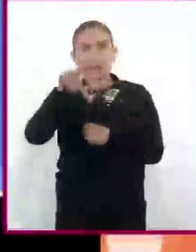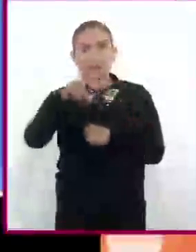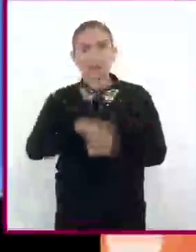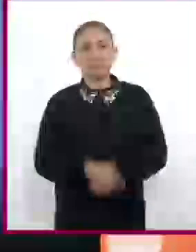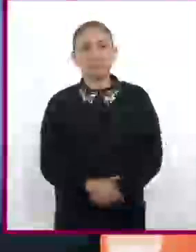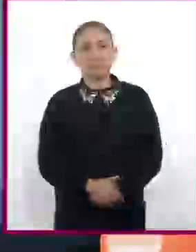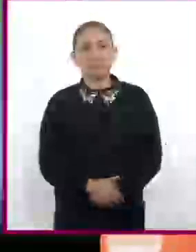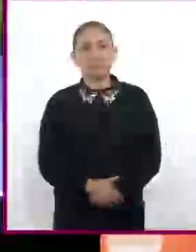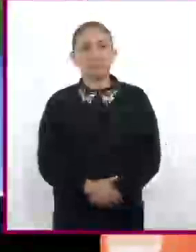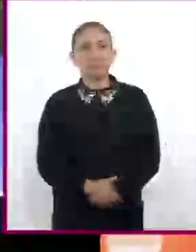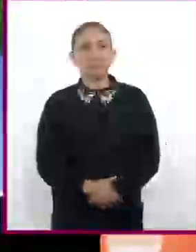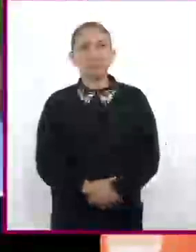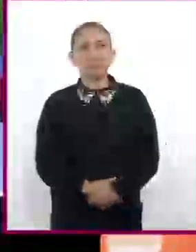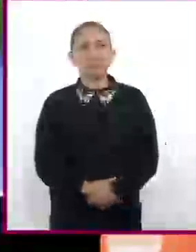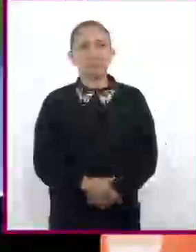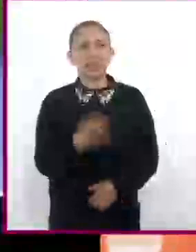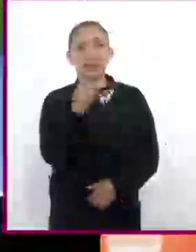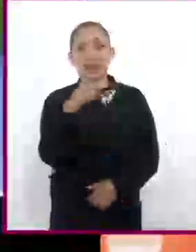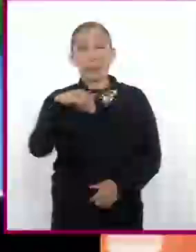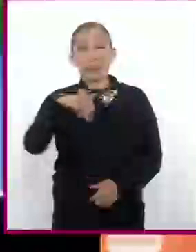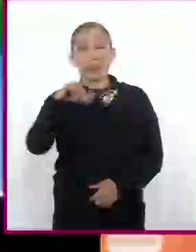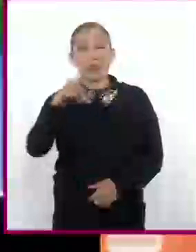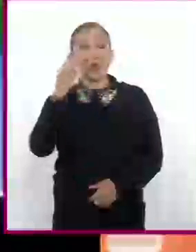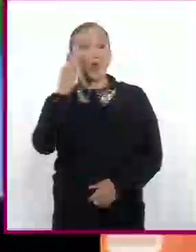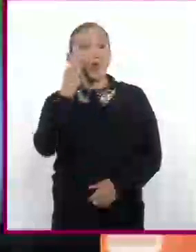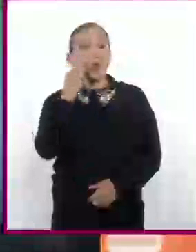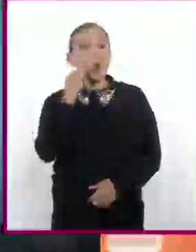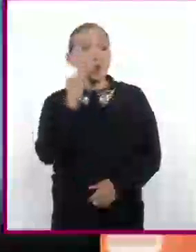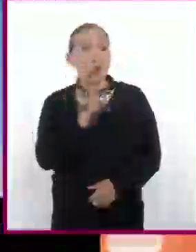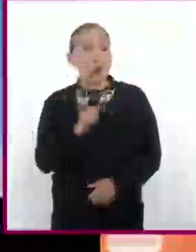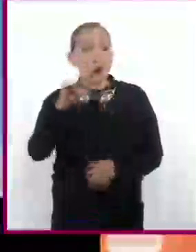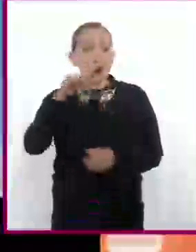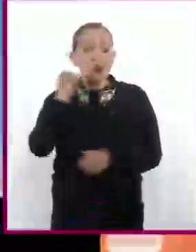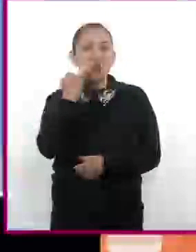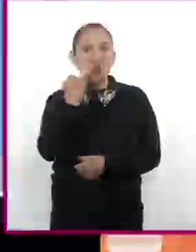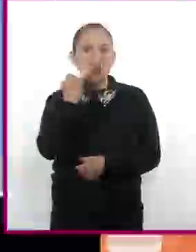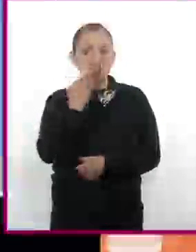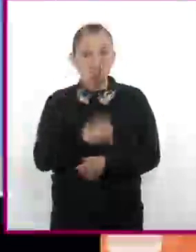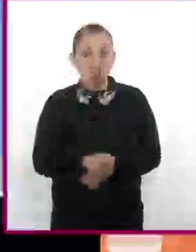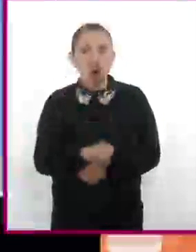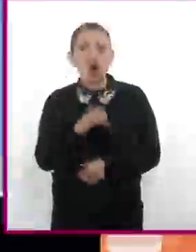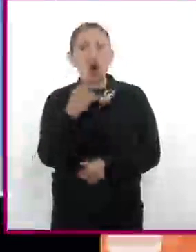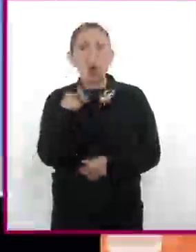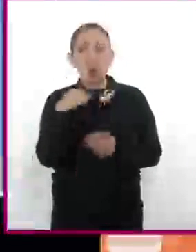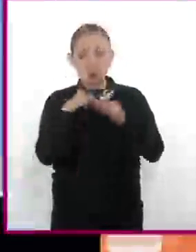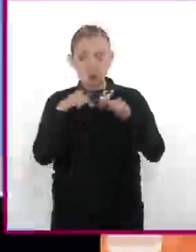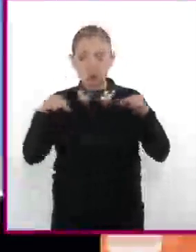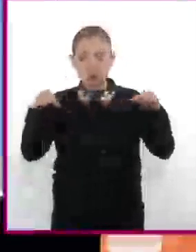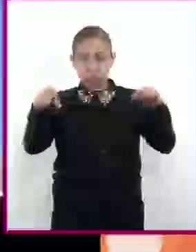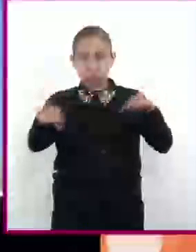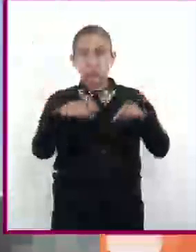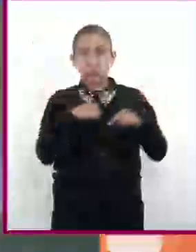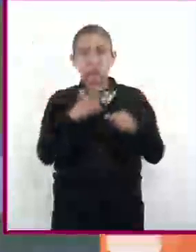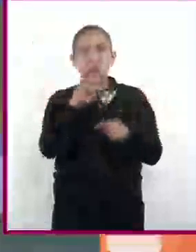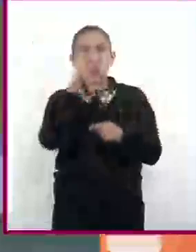mililitros, 100 mililitros de jugo de limón, un circuito eléctrico.